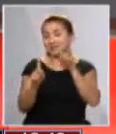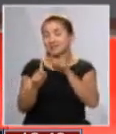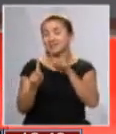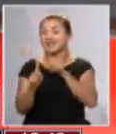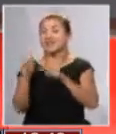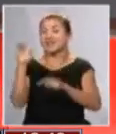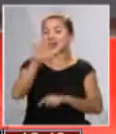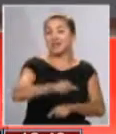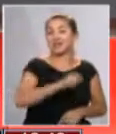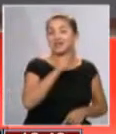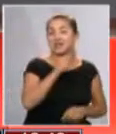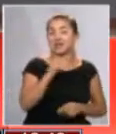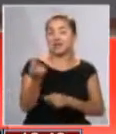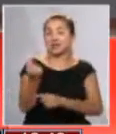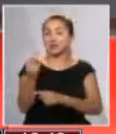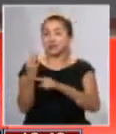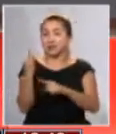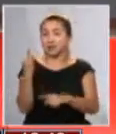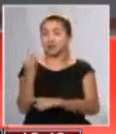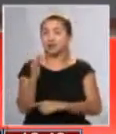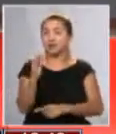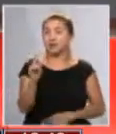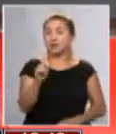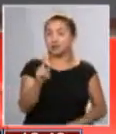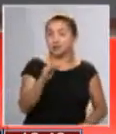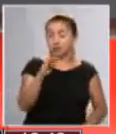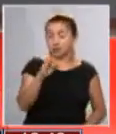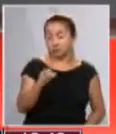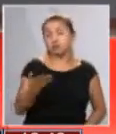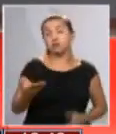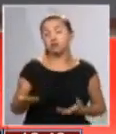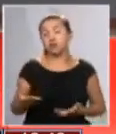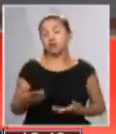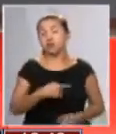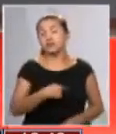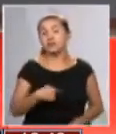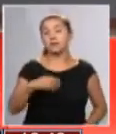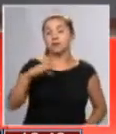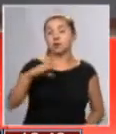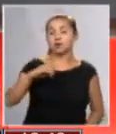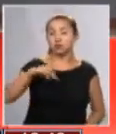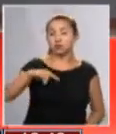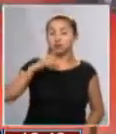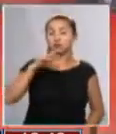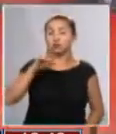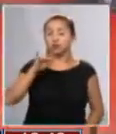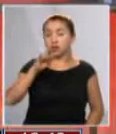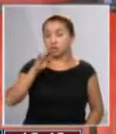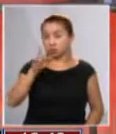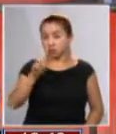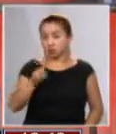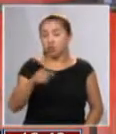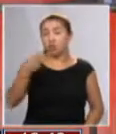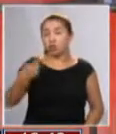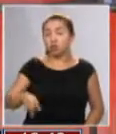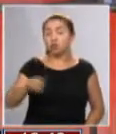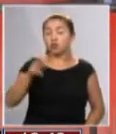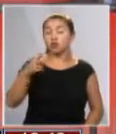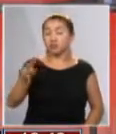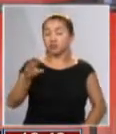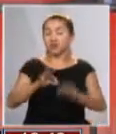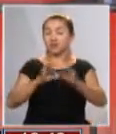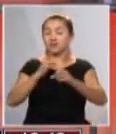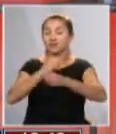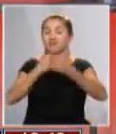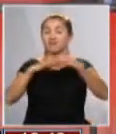la plata al fisco, que son los controladores los empresarios de venta. Exactamente. Hay que considerar que